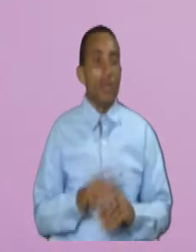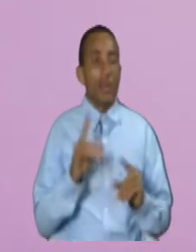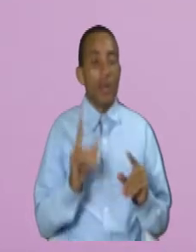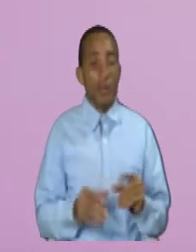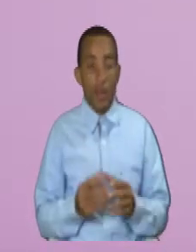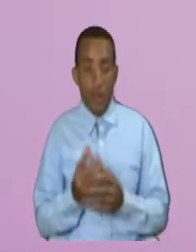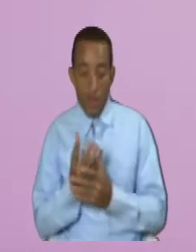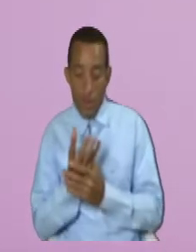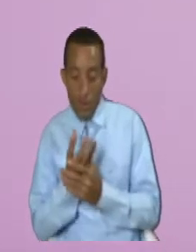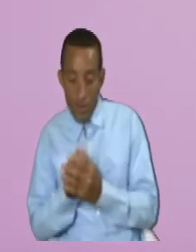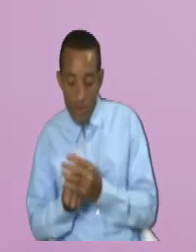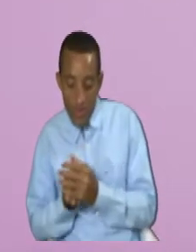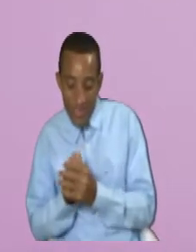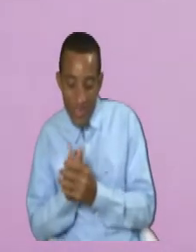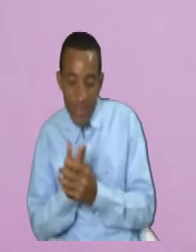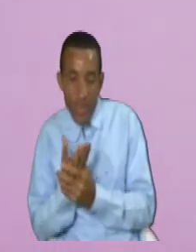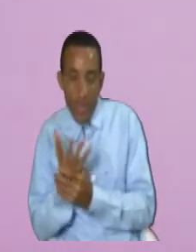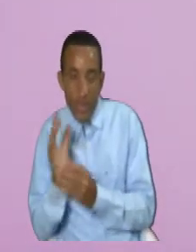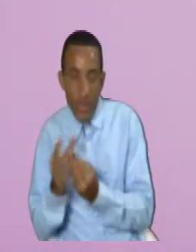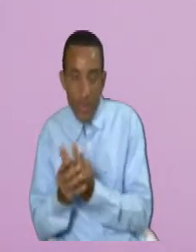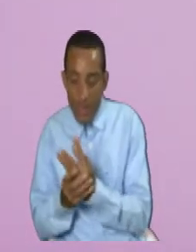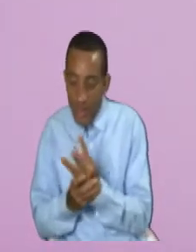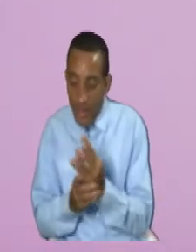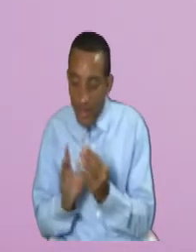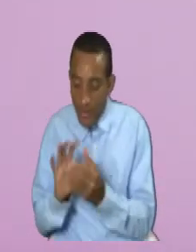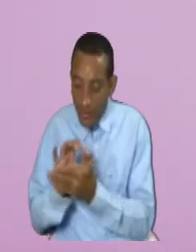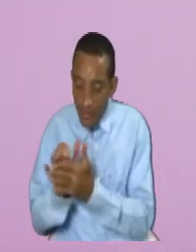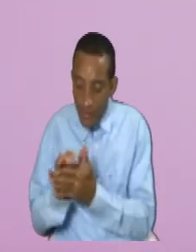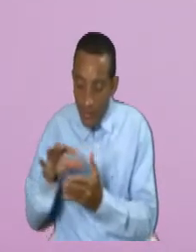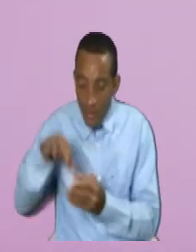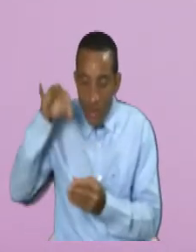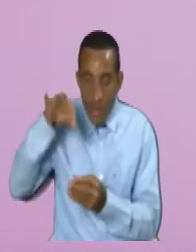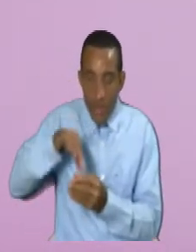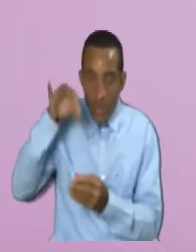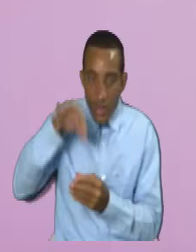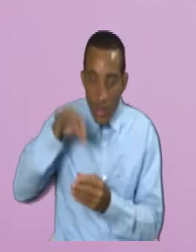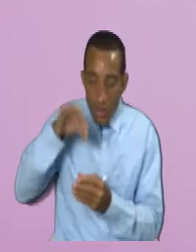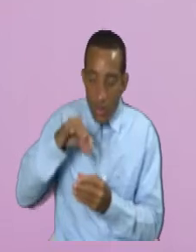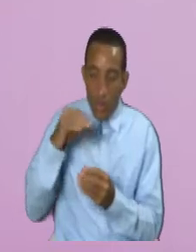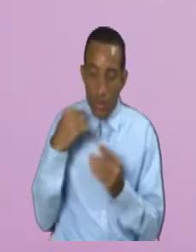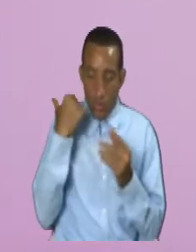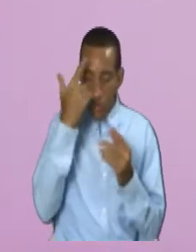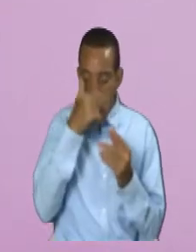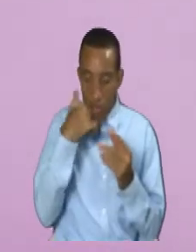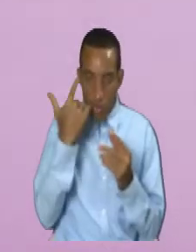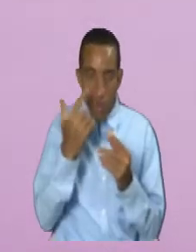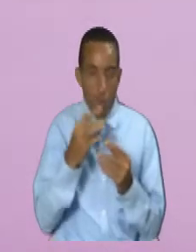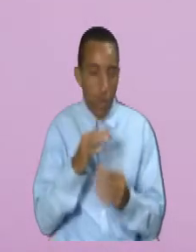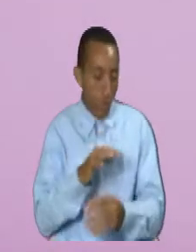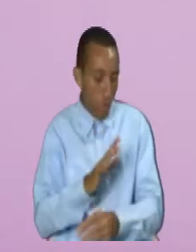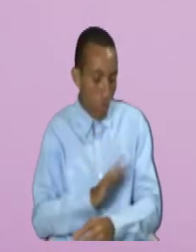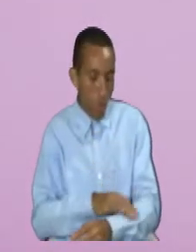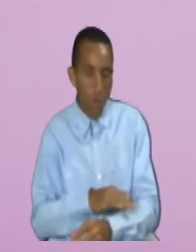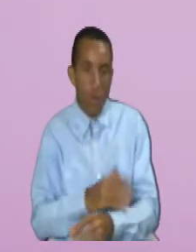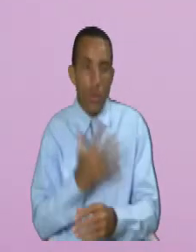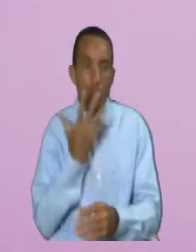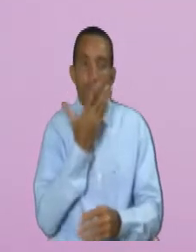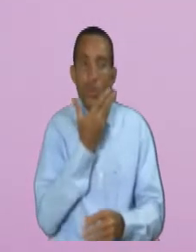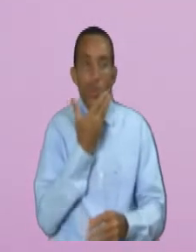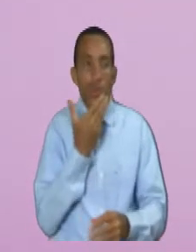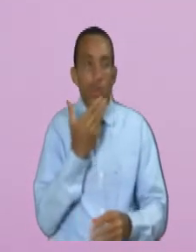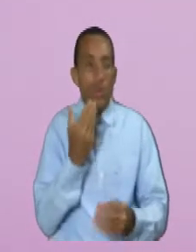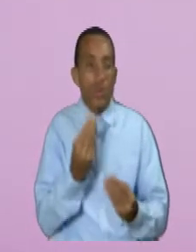hierbas aromáticas que nos permite que después de una exfoliación profunda podamos hidratar la piel y quedar absolutamente suave.